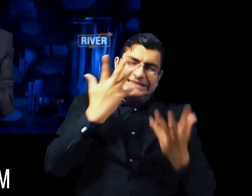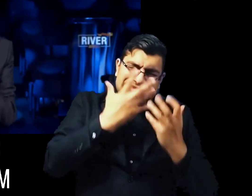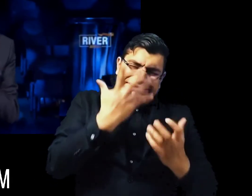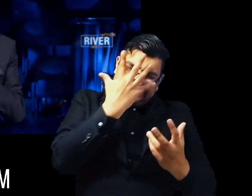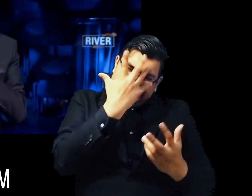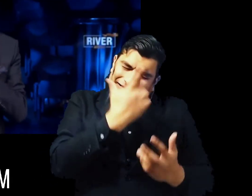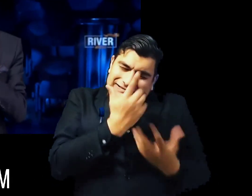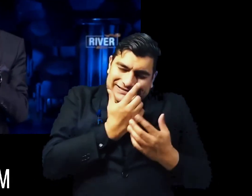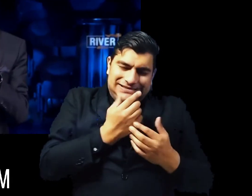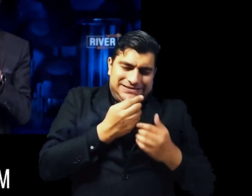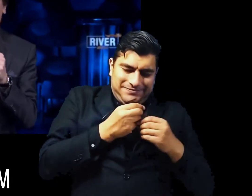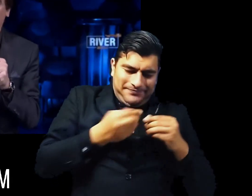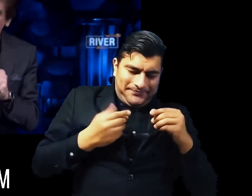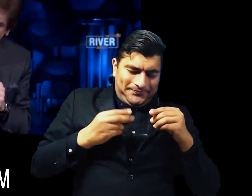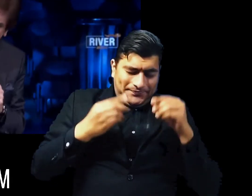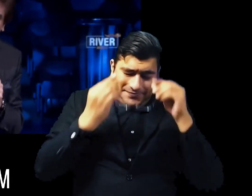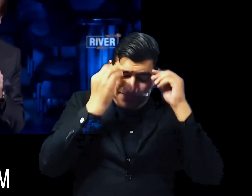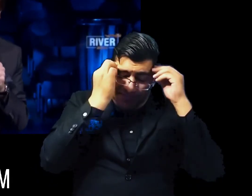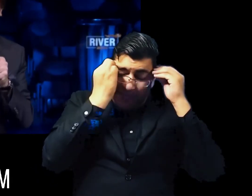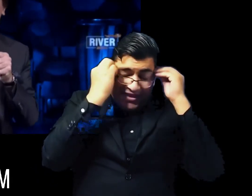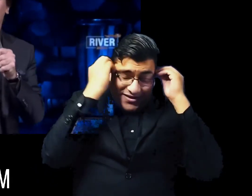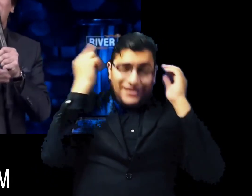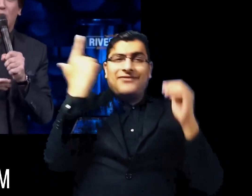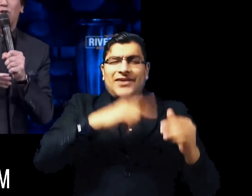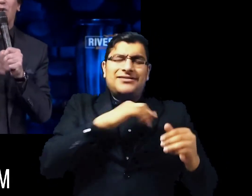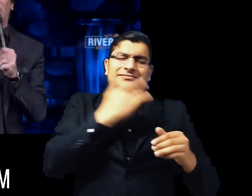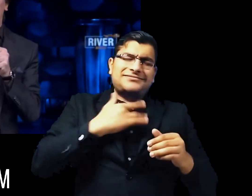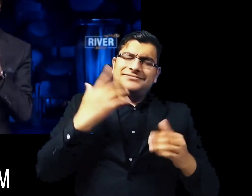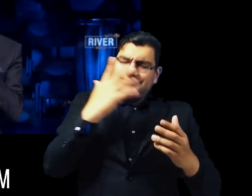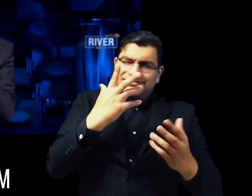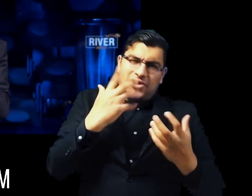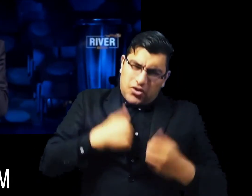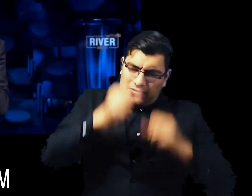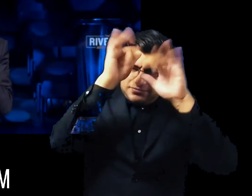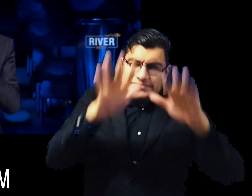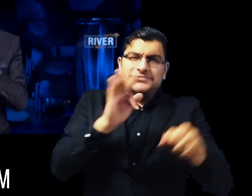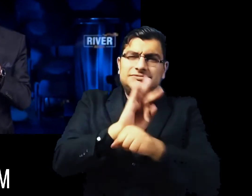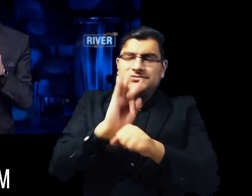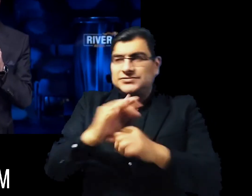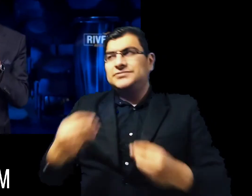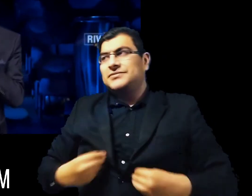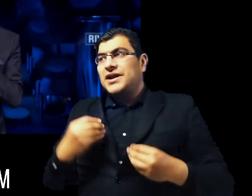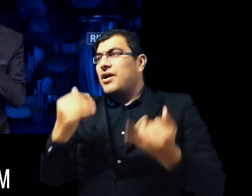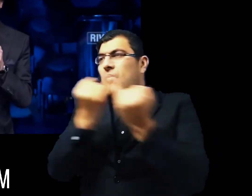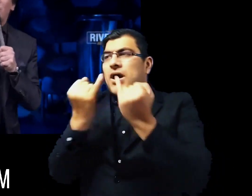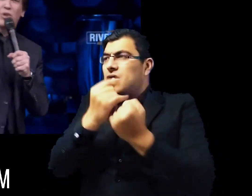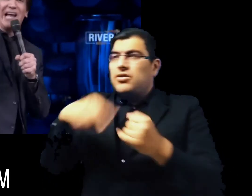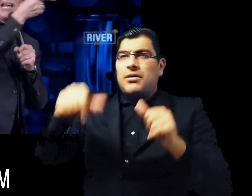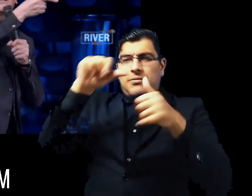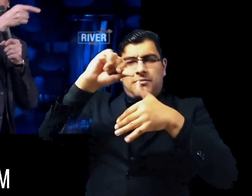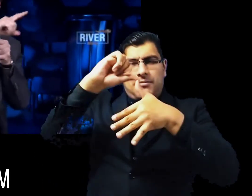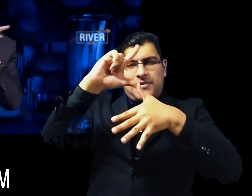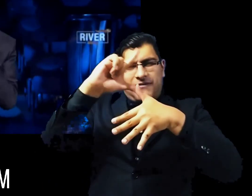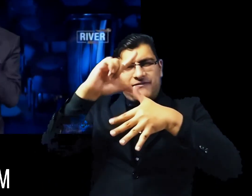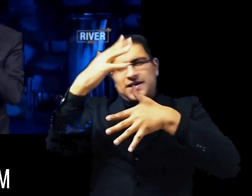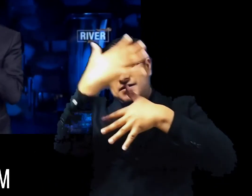yo te voy a bendecir, dice el Señor. Yo te levanto. Estoy orando por todo el continente de América, estoy orando por la